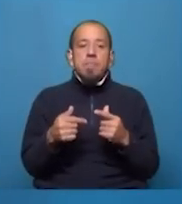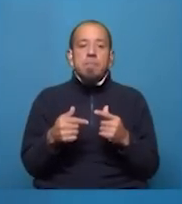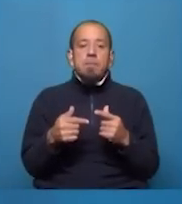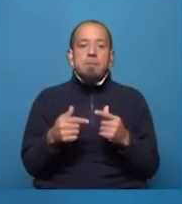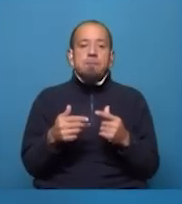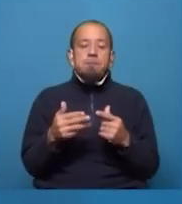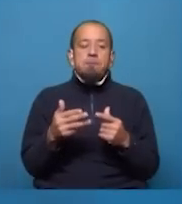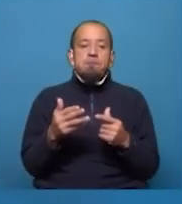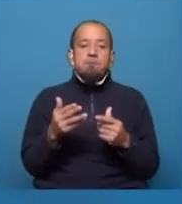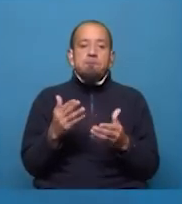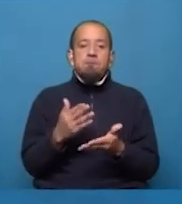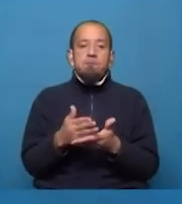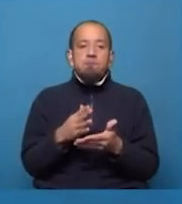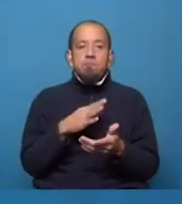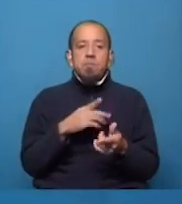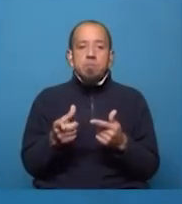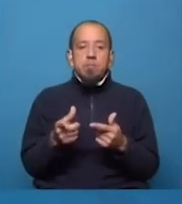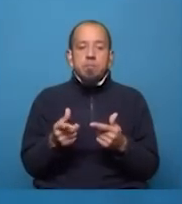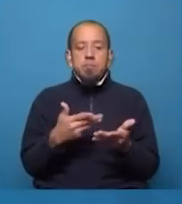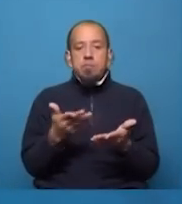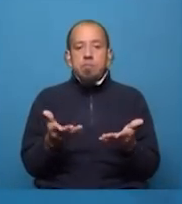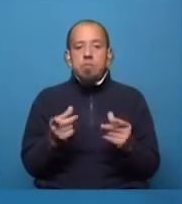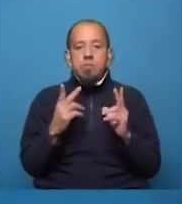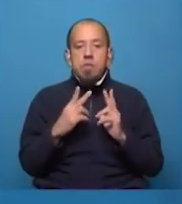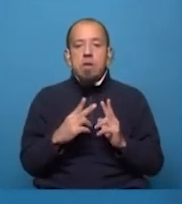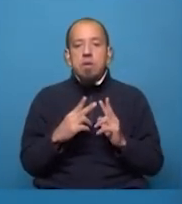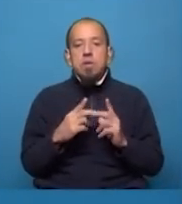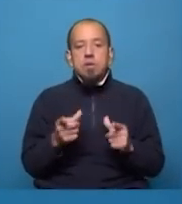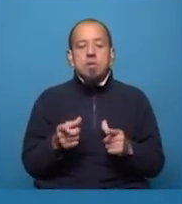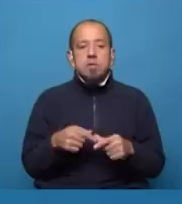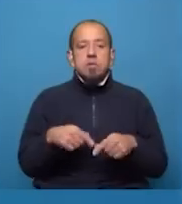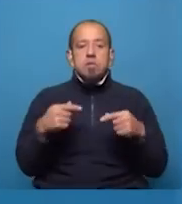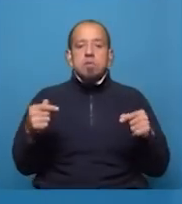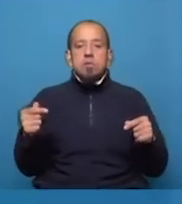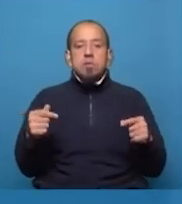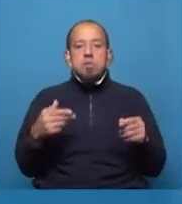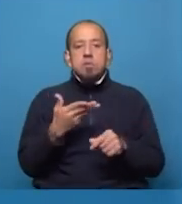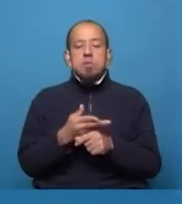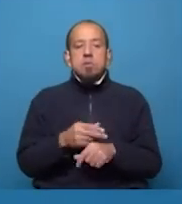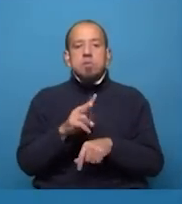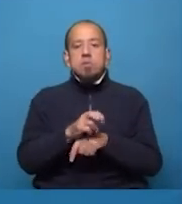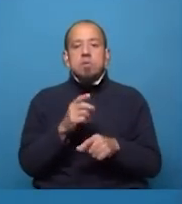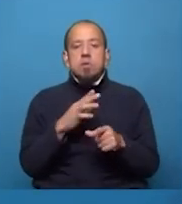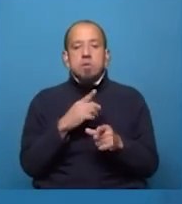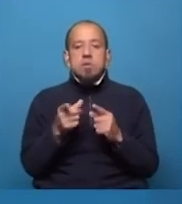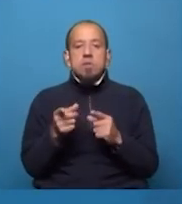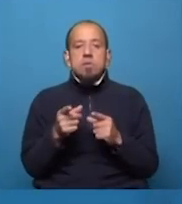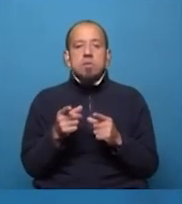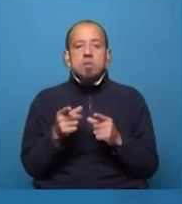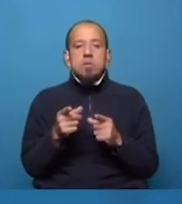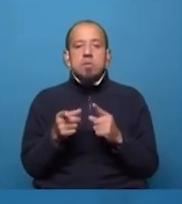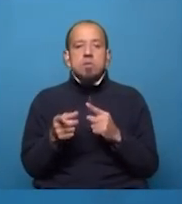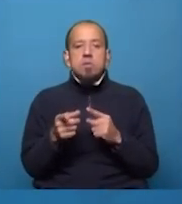que que Aparentemente están formalizando ahora en cuanto a una serie de información que pidió la fiscalía que Uruguay había dado